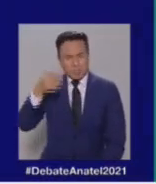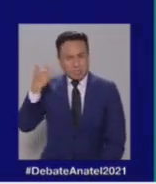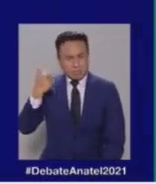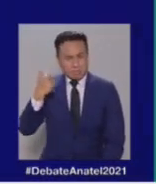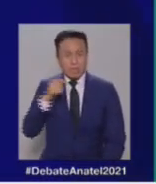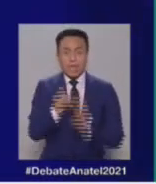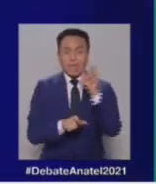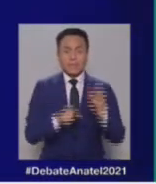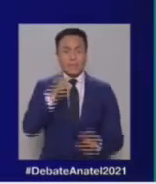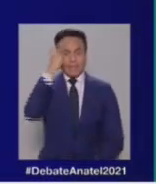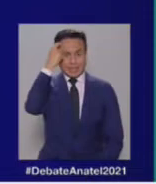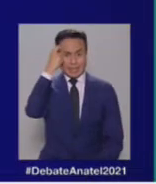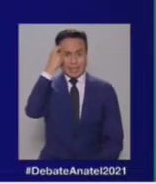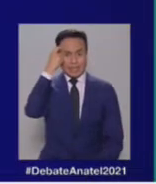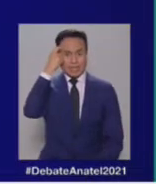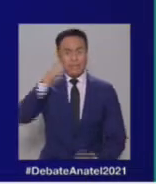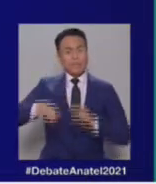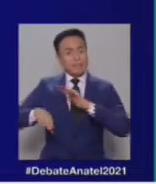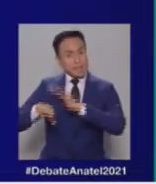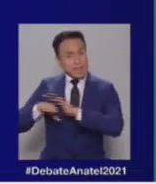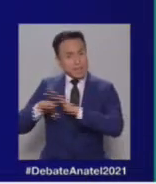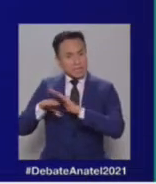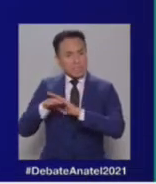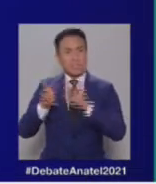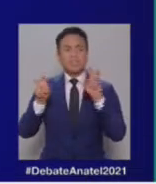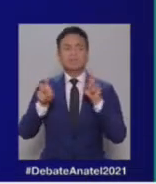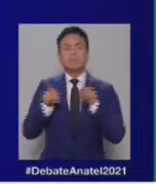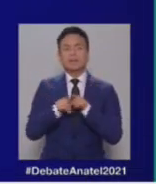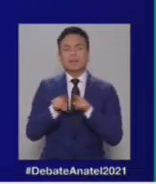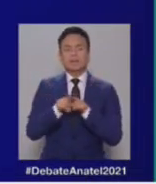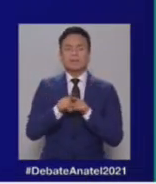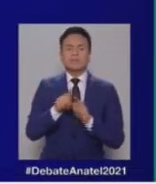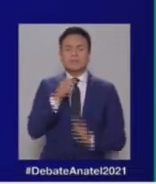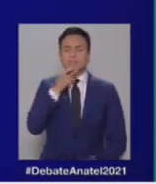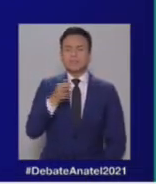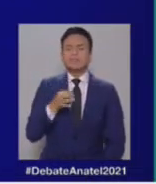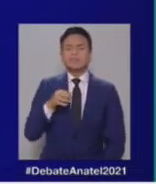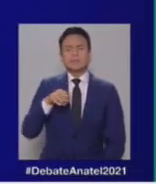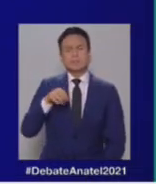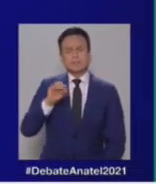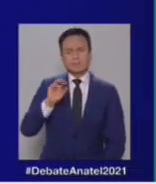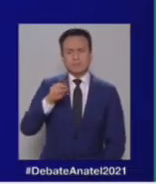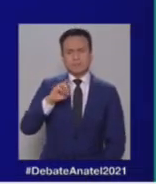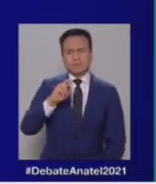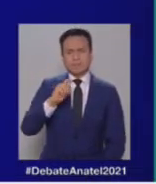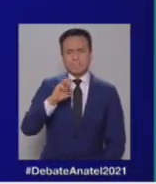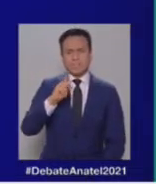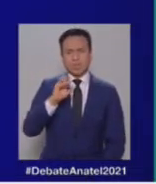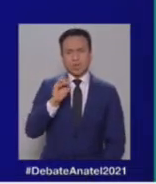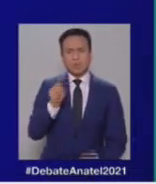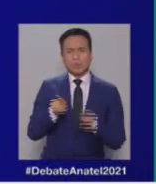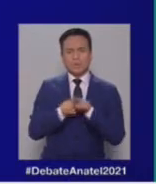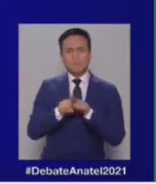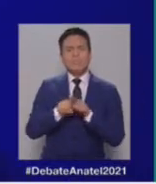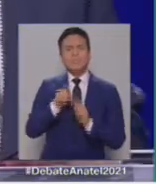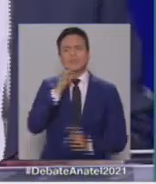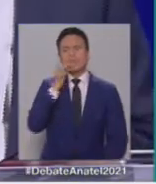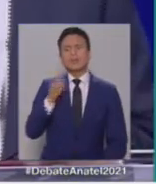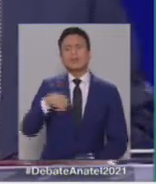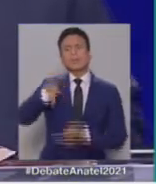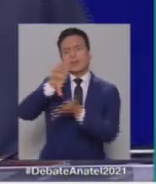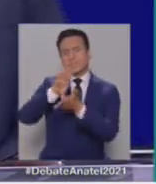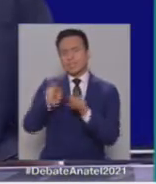más liberales desde el punto de vista de Franco Parisi, que pese a todo sigue en carrera. Carcajadas, olvidos en el